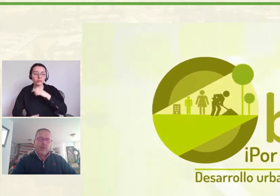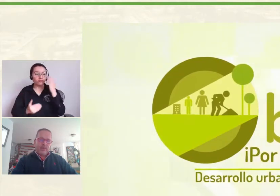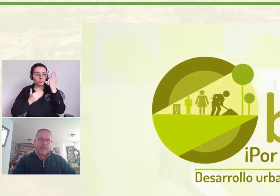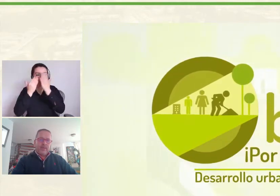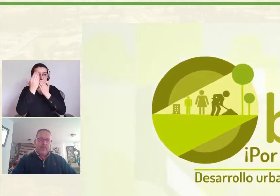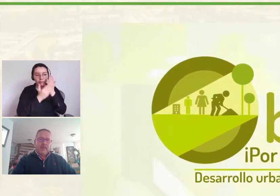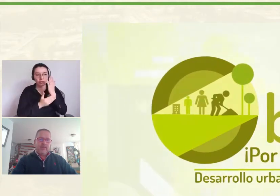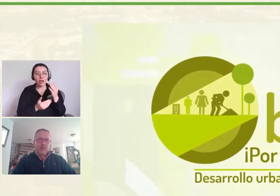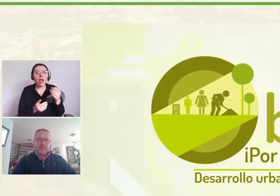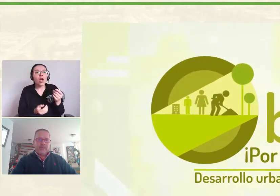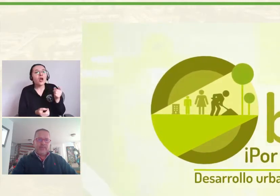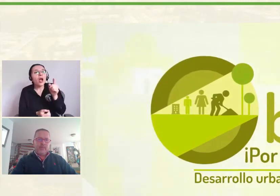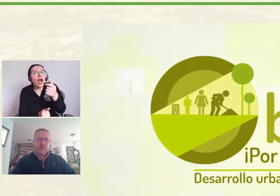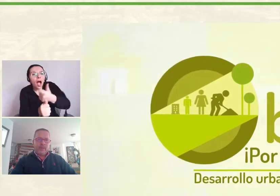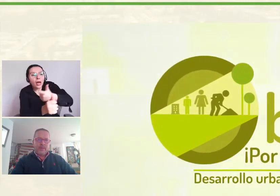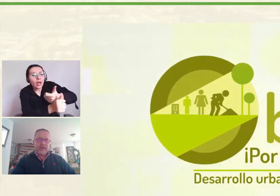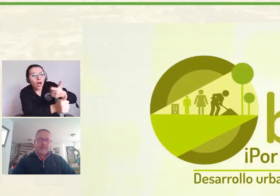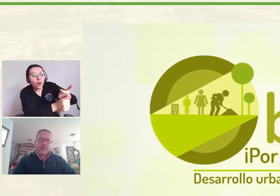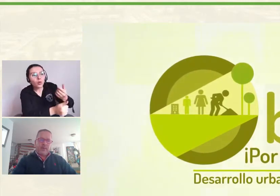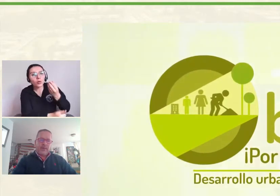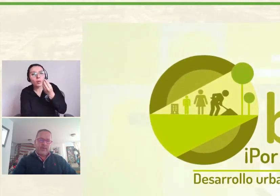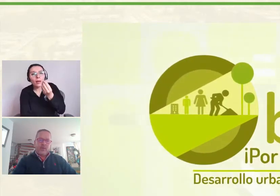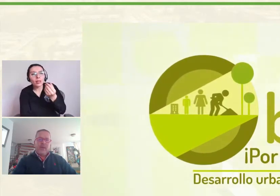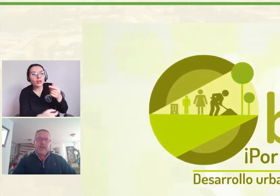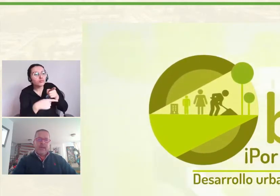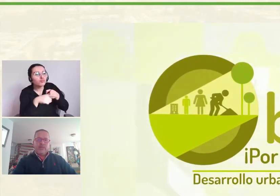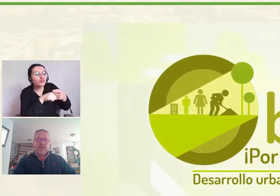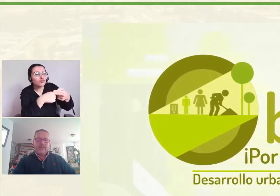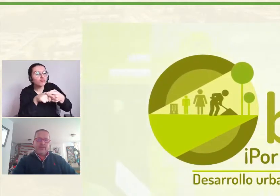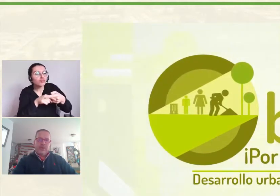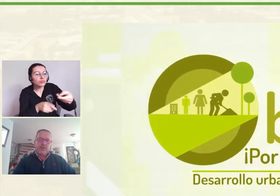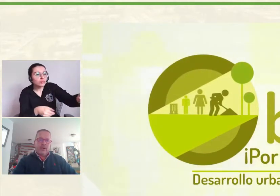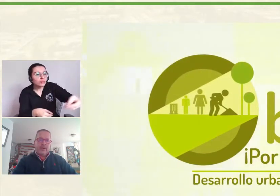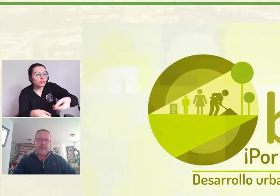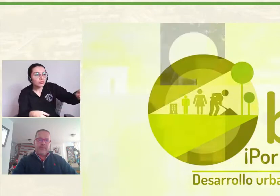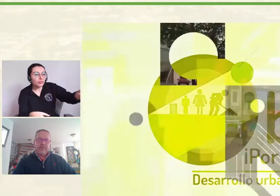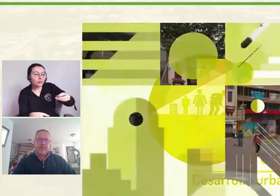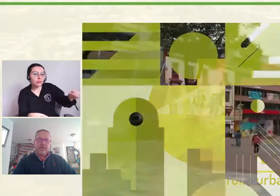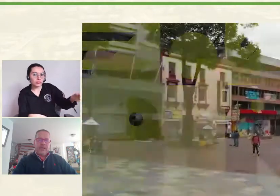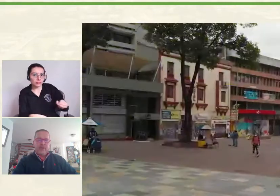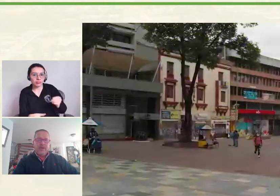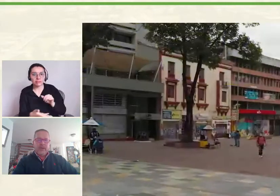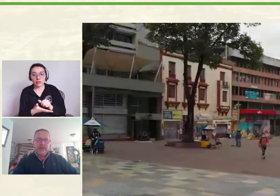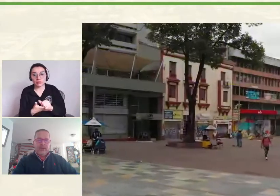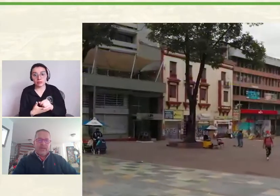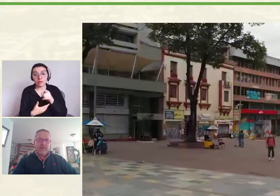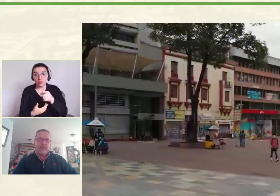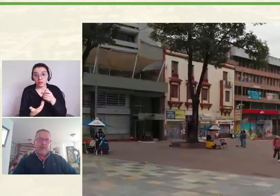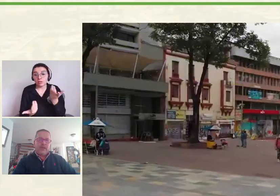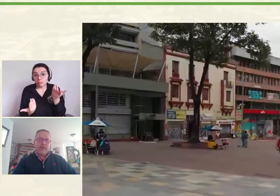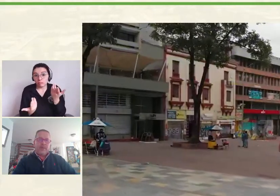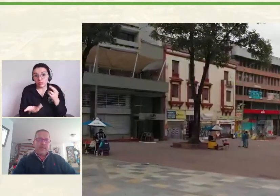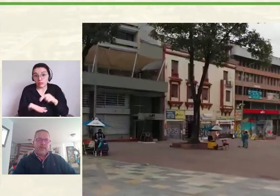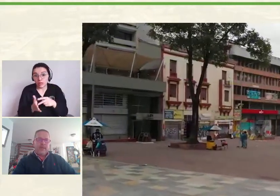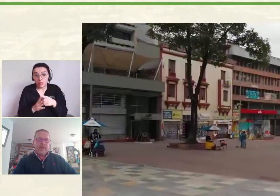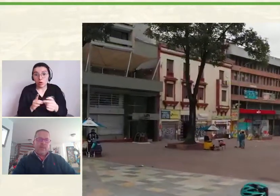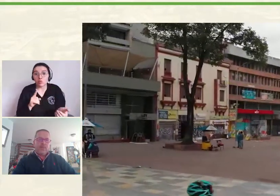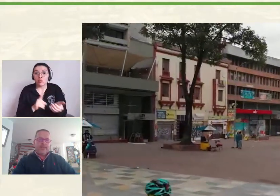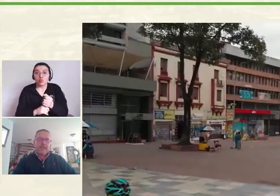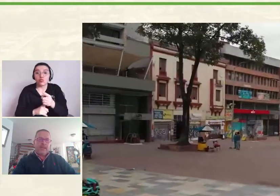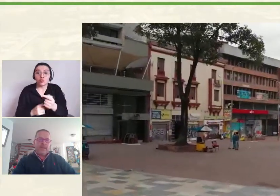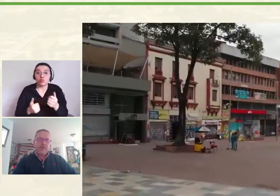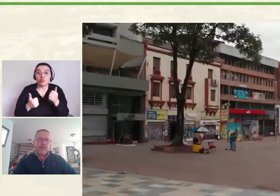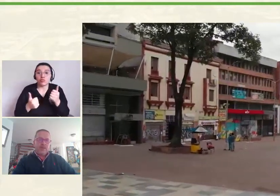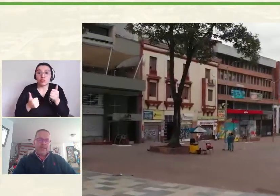del aporte. Entonces es importante para este proyecto que es muy exitoso, todavía sigue funcionando y lo tenemos icónicamente